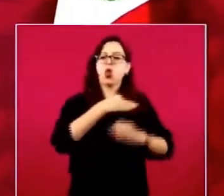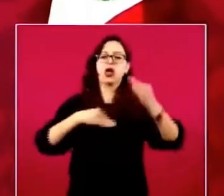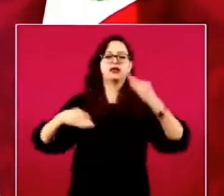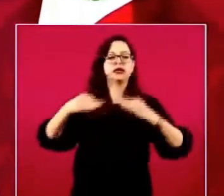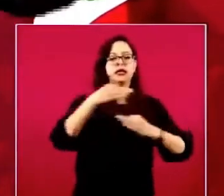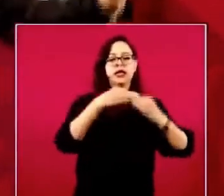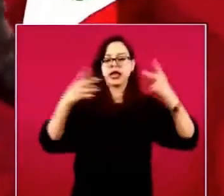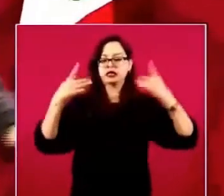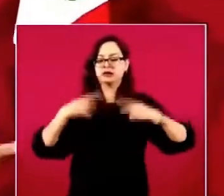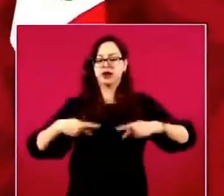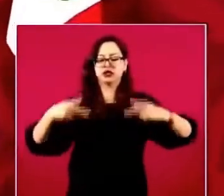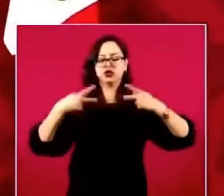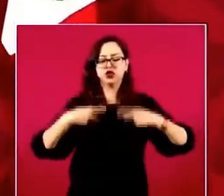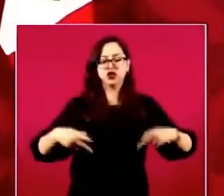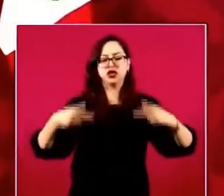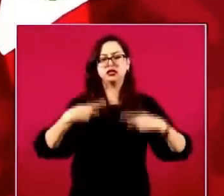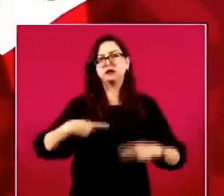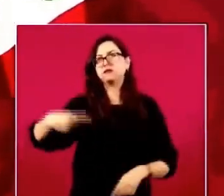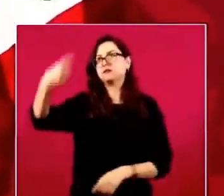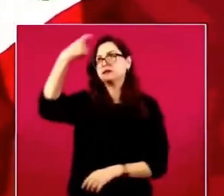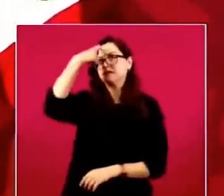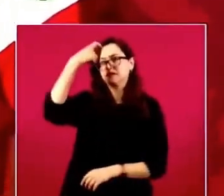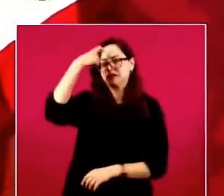acorde con el pensamiento